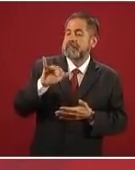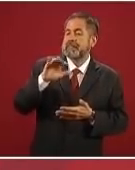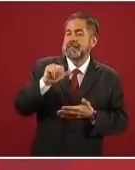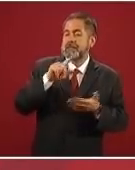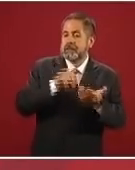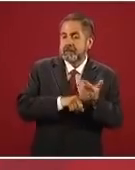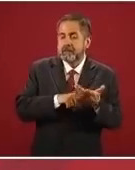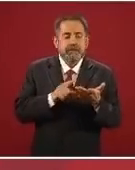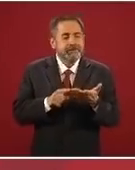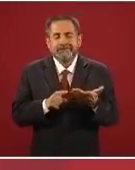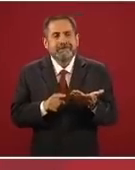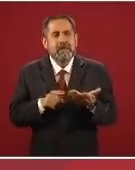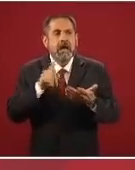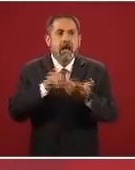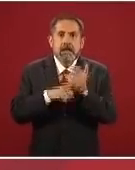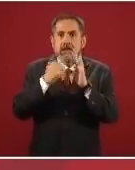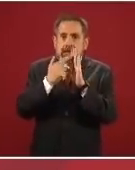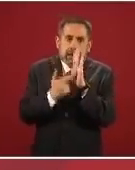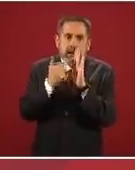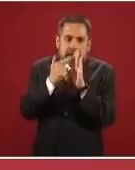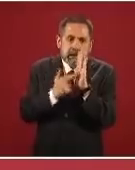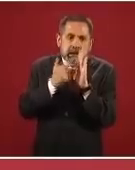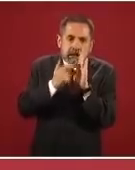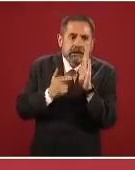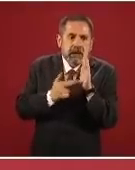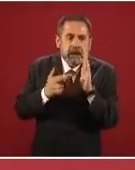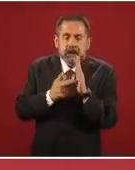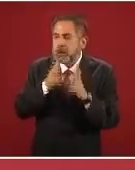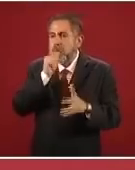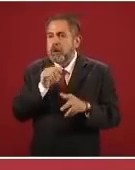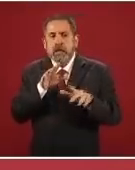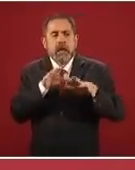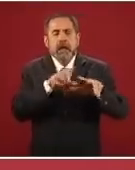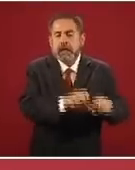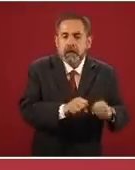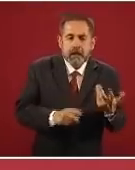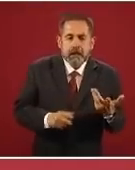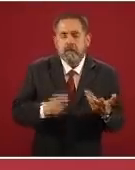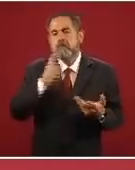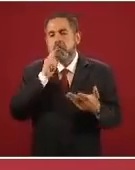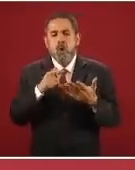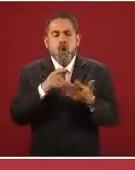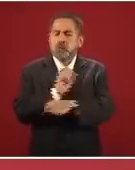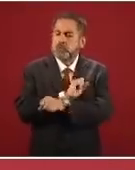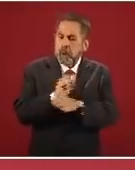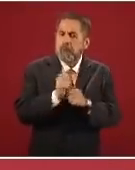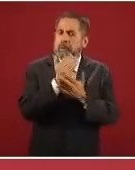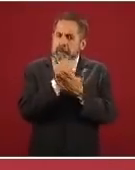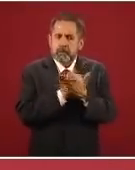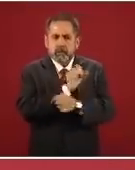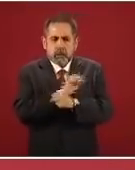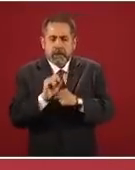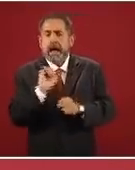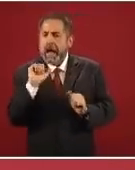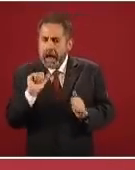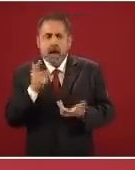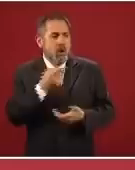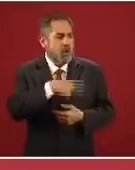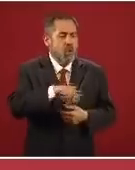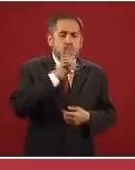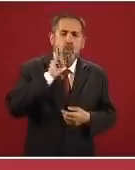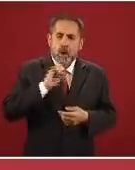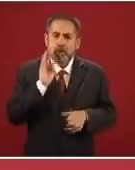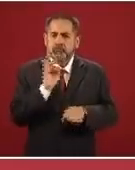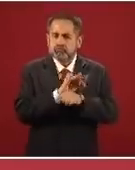hacerlo mucho más sencillo para proteger a las víctimas, para proteger a las mujeres, para darles